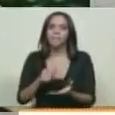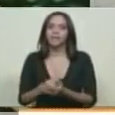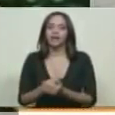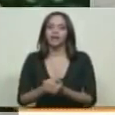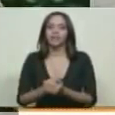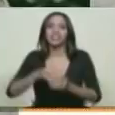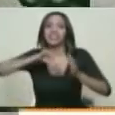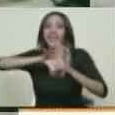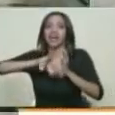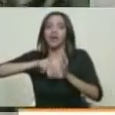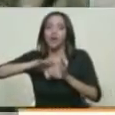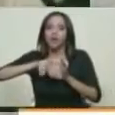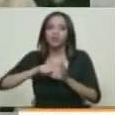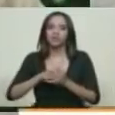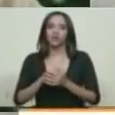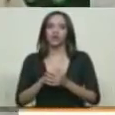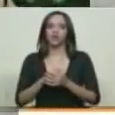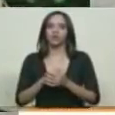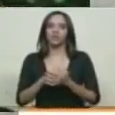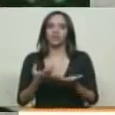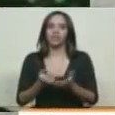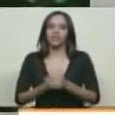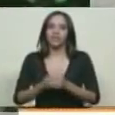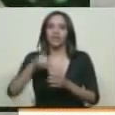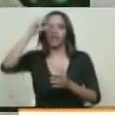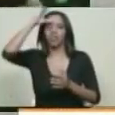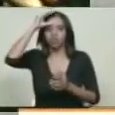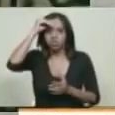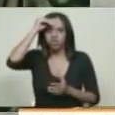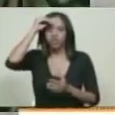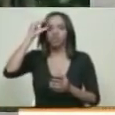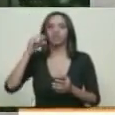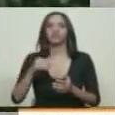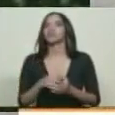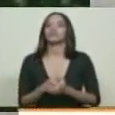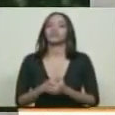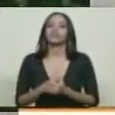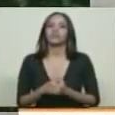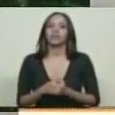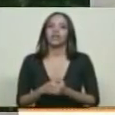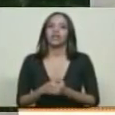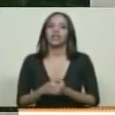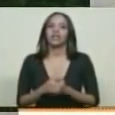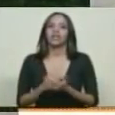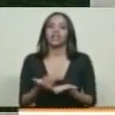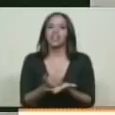corrupción, la ineficiencia, el burocratismo,